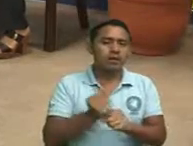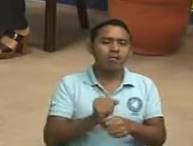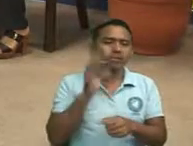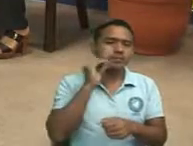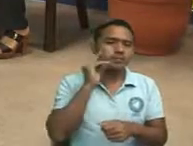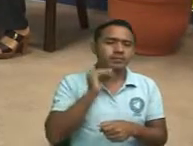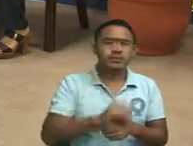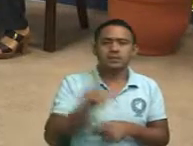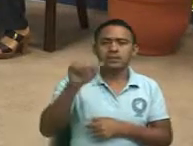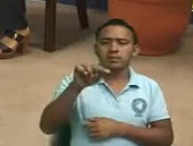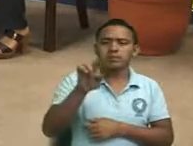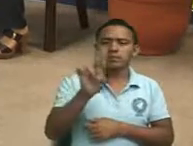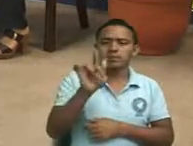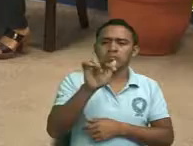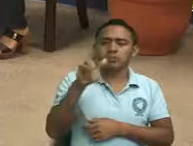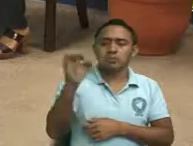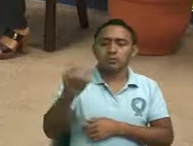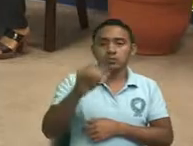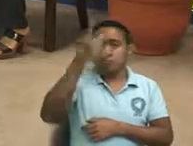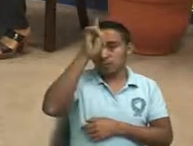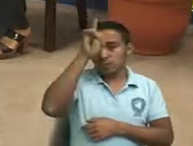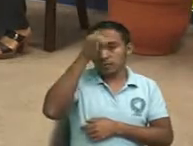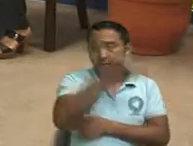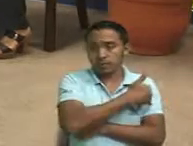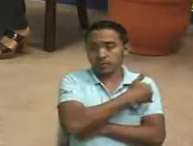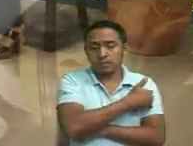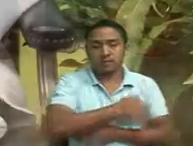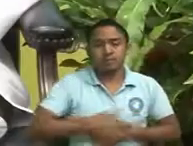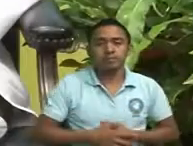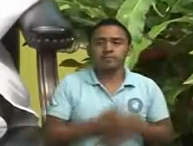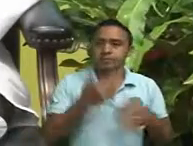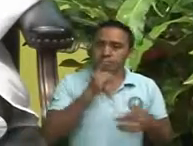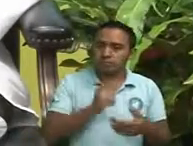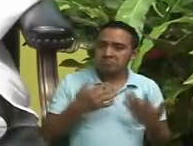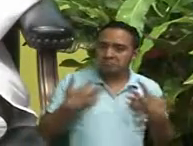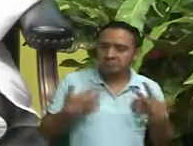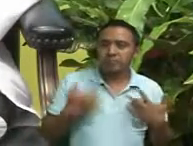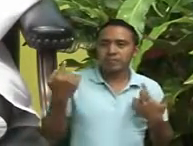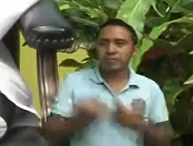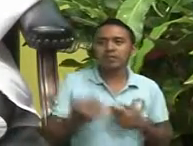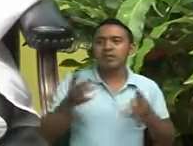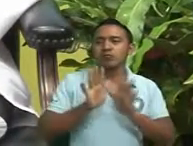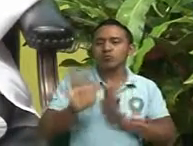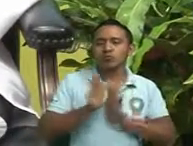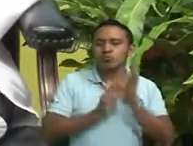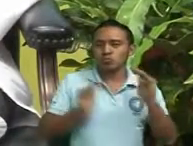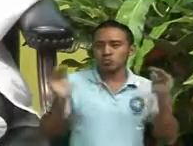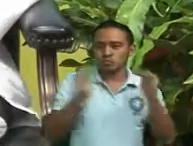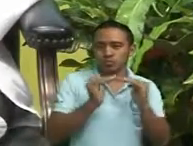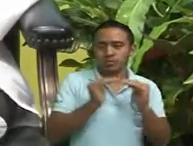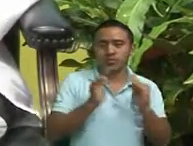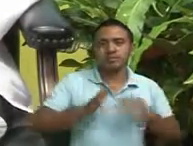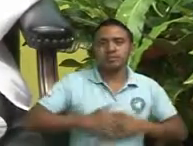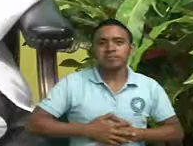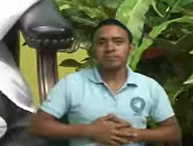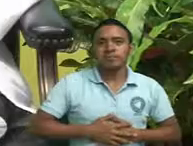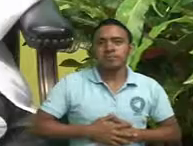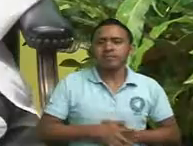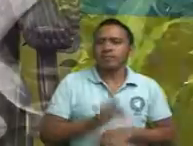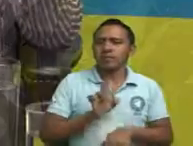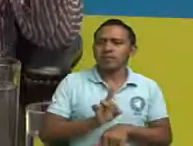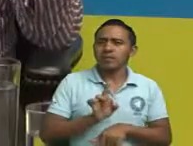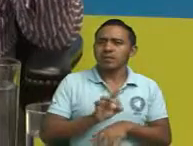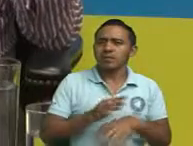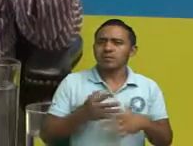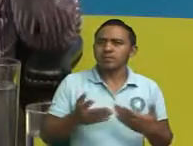Alemán Nicaragüense. Bienvenida, licenciada, mucho gusto. Mucho gusto. Un placer tenerla aquí. Igual. Siéntase como en su casa. Gracias. Doctora, para